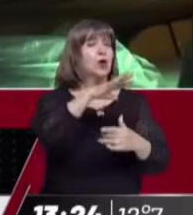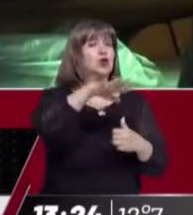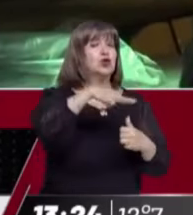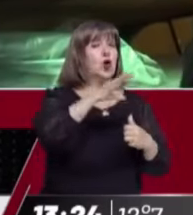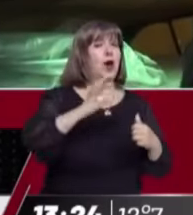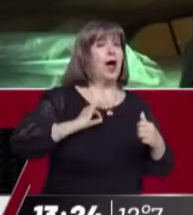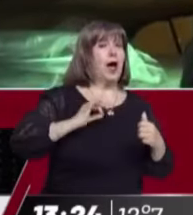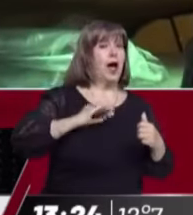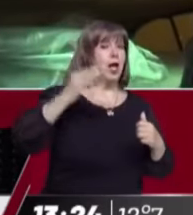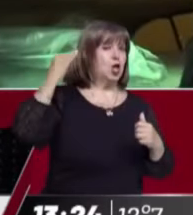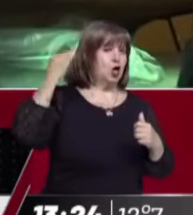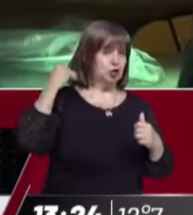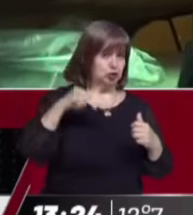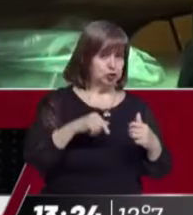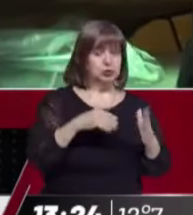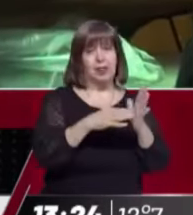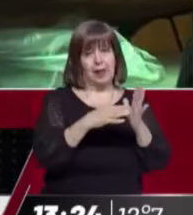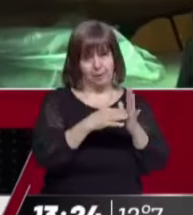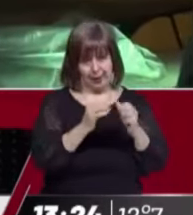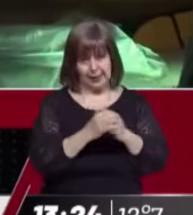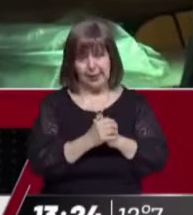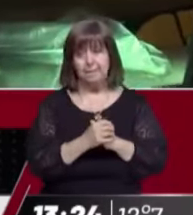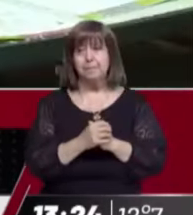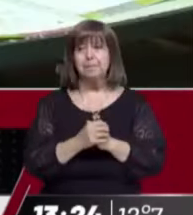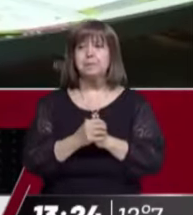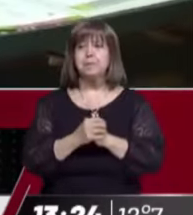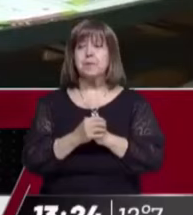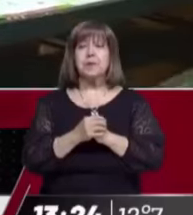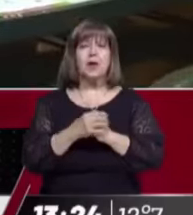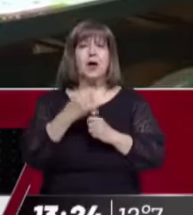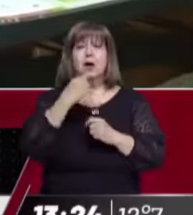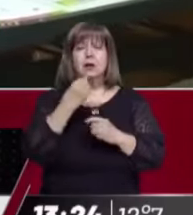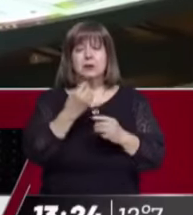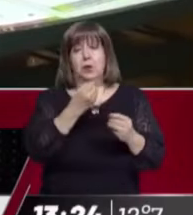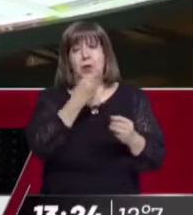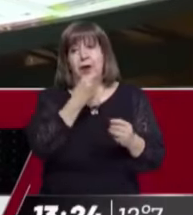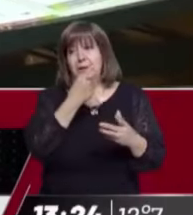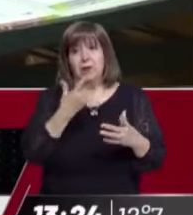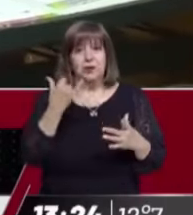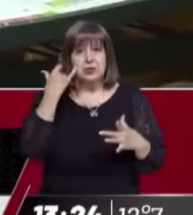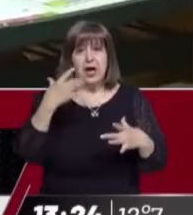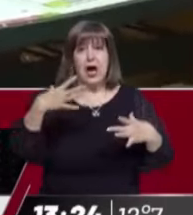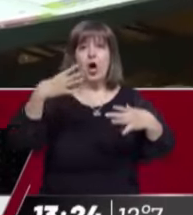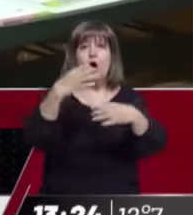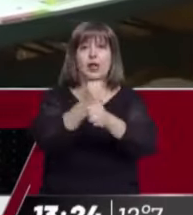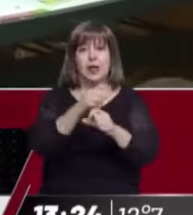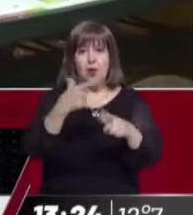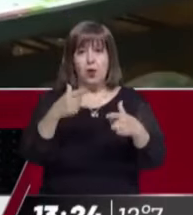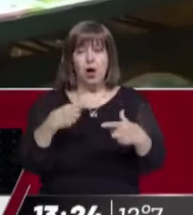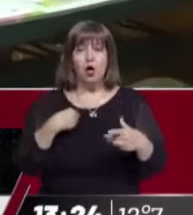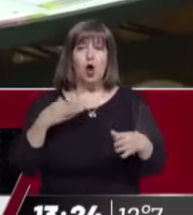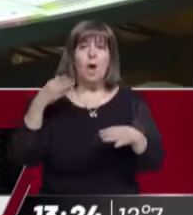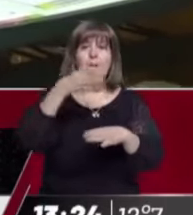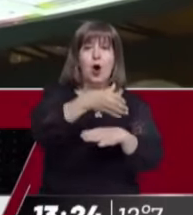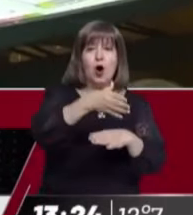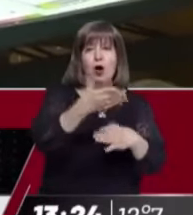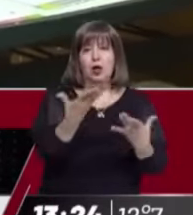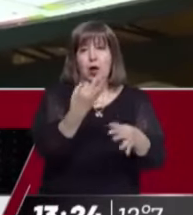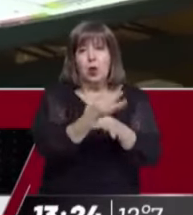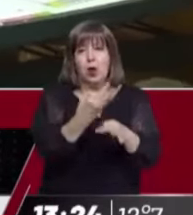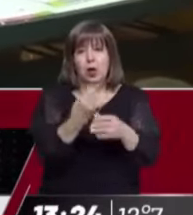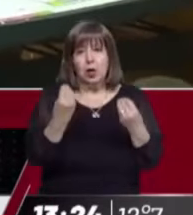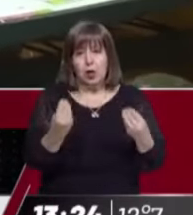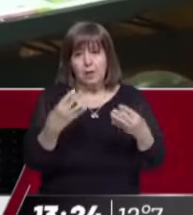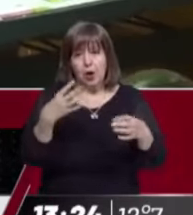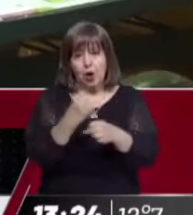antigüedad que yo tengo y en la escuela que estoy. ¿Qué pasa si, por ejemplo, un docente no puede llegar a trabajar porque no tiene transporte? Los docentes que no pueden llegar a